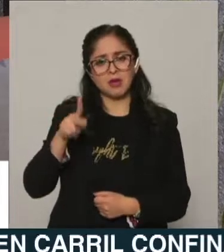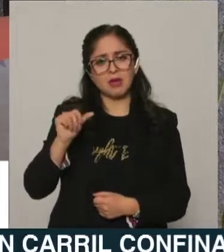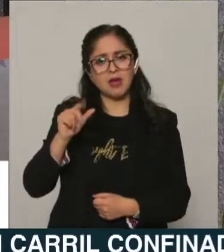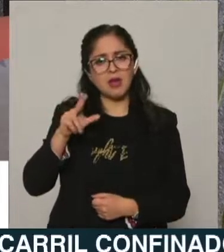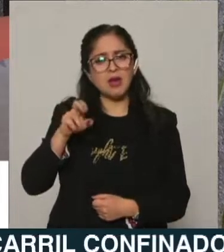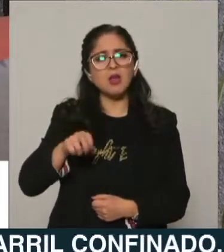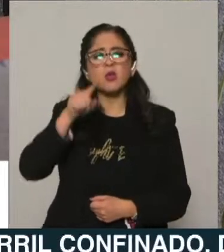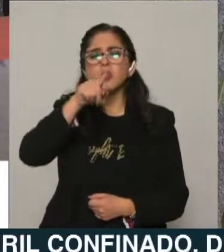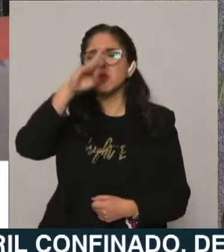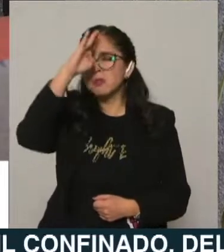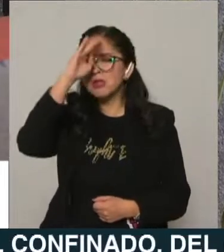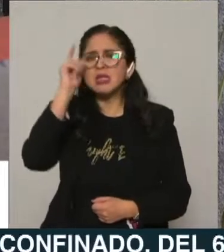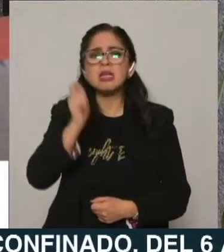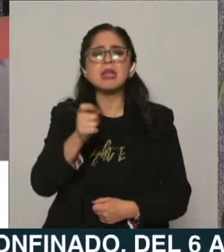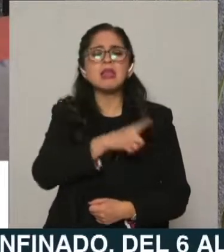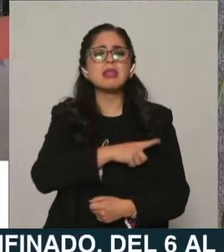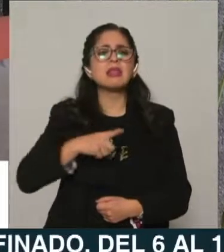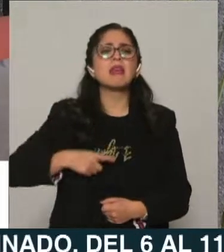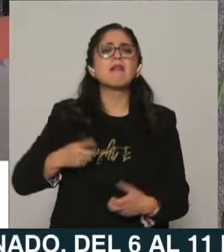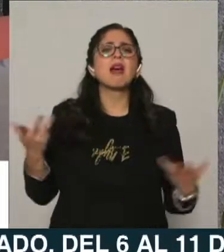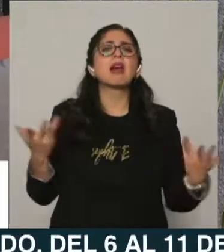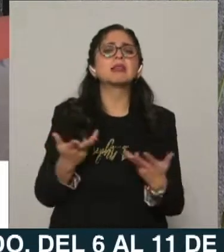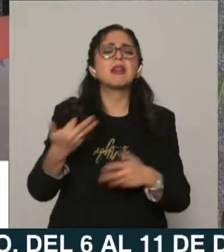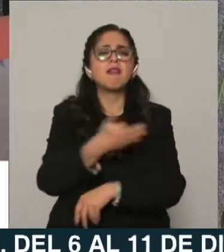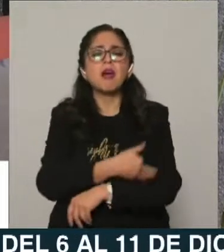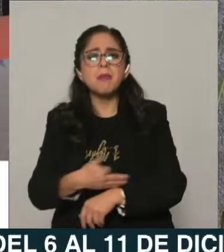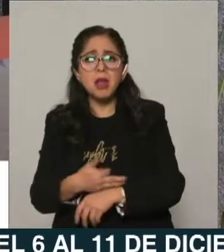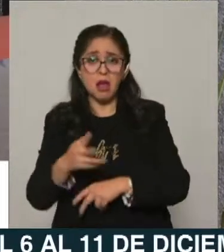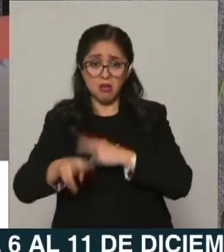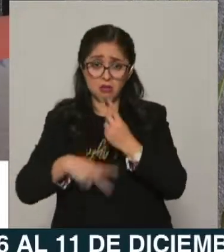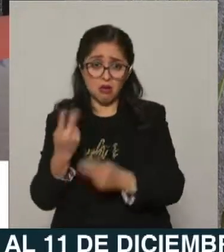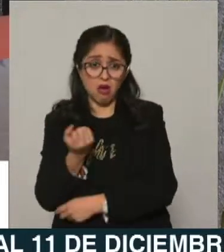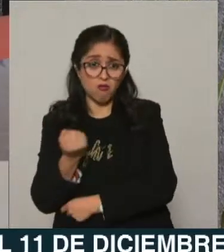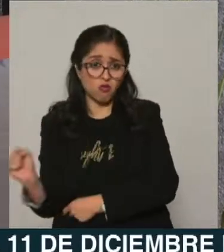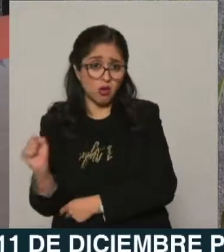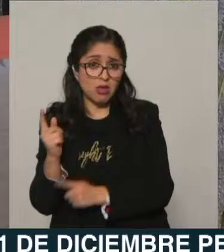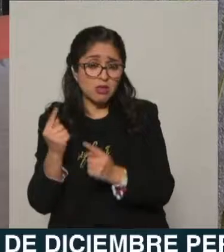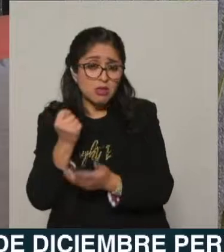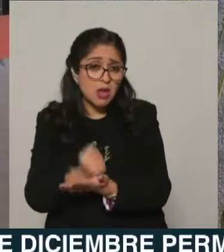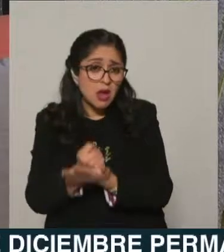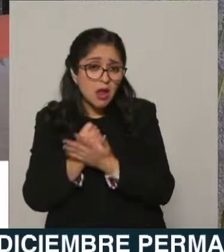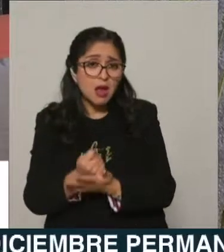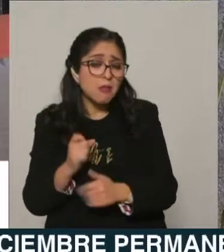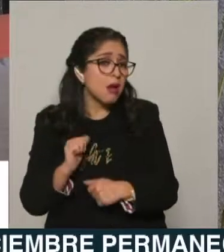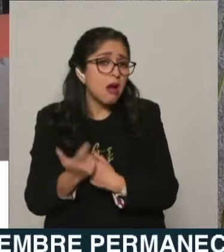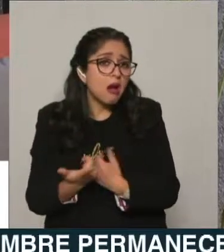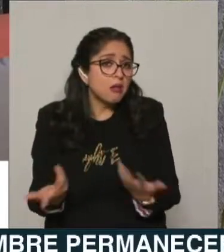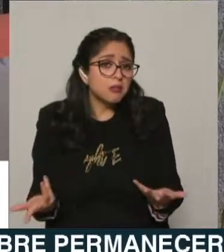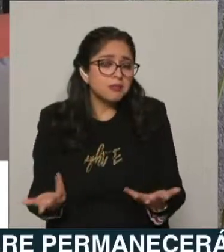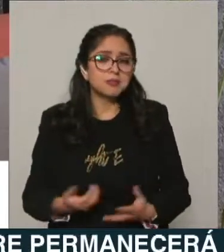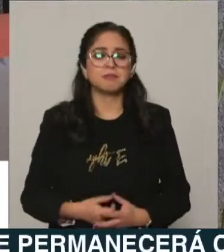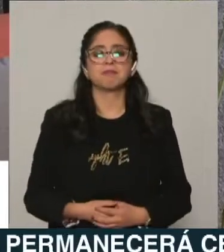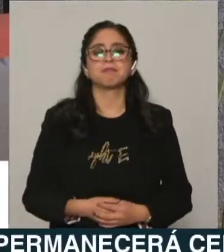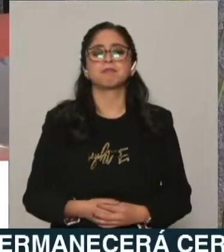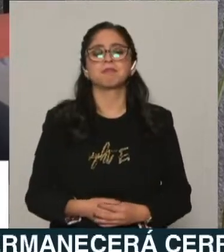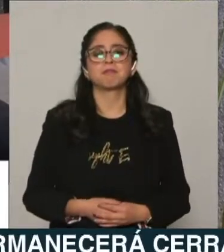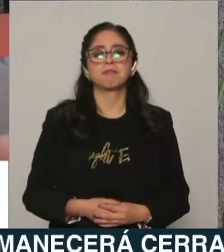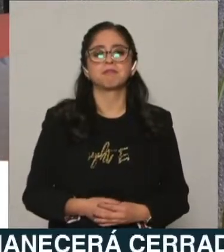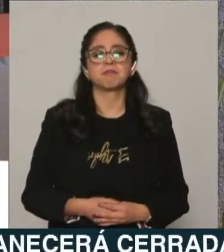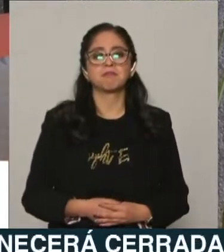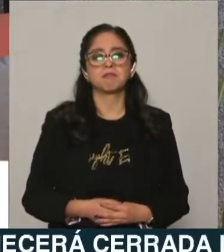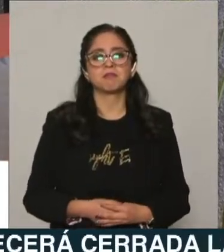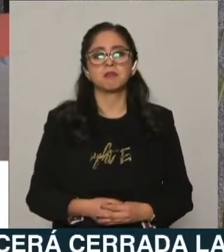les dirías? ¿Qué acciones tomar? ¿Es necesario ir a una terapia? ¿Qué hacer? Mira, por supuesto que una muy buena recomendación es ir a un espacio de